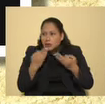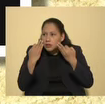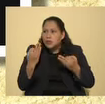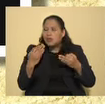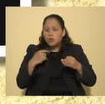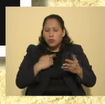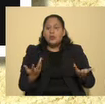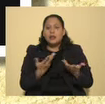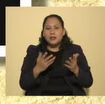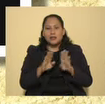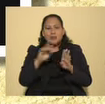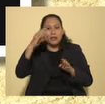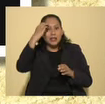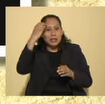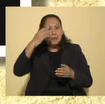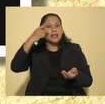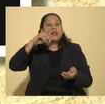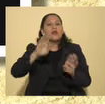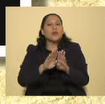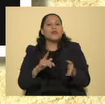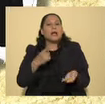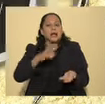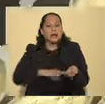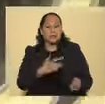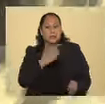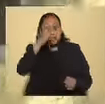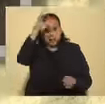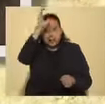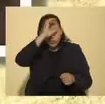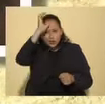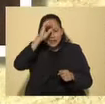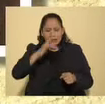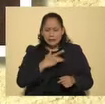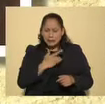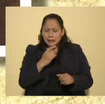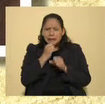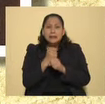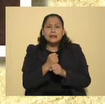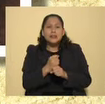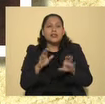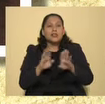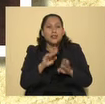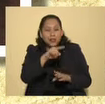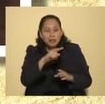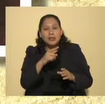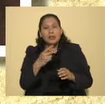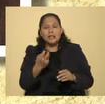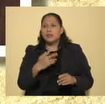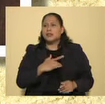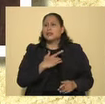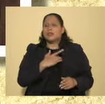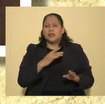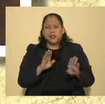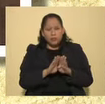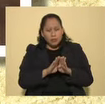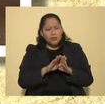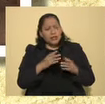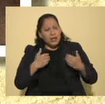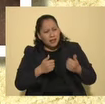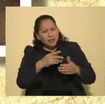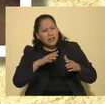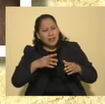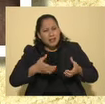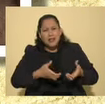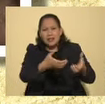de thriller de la conciencia que aspira a sensibilizar un poco esta discusión de cómo entender el espacio público,